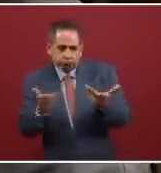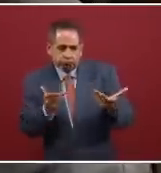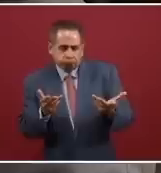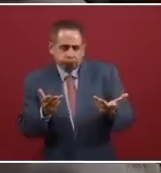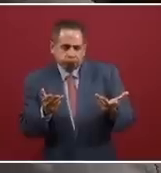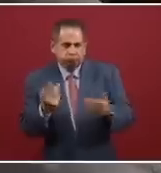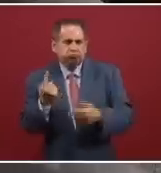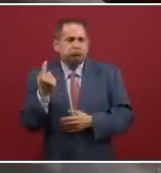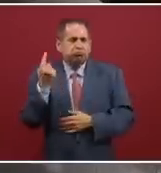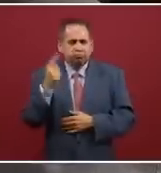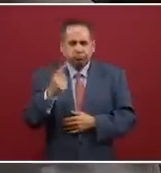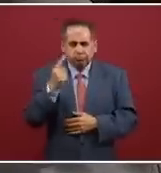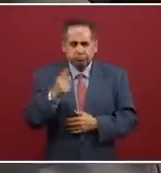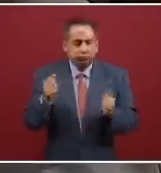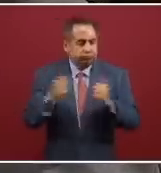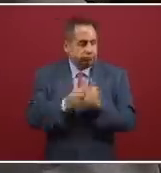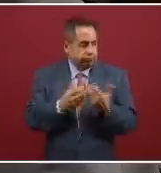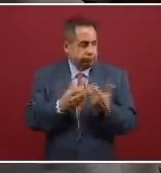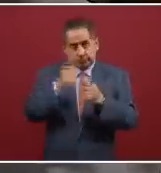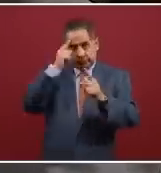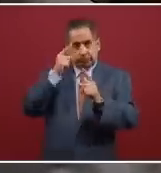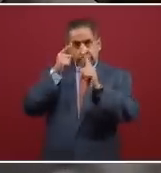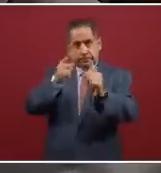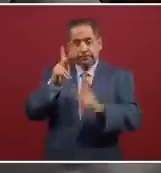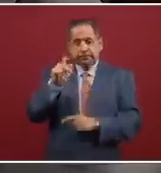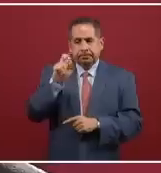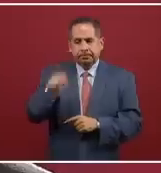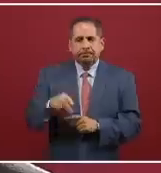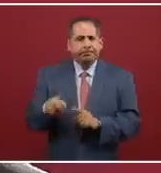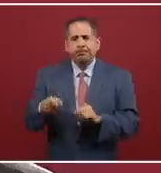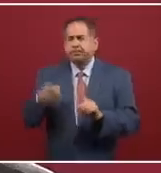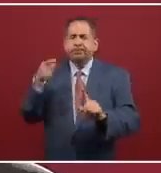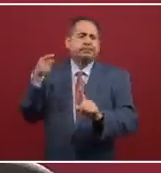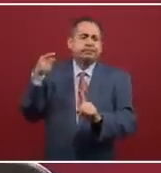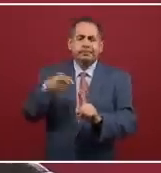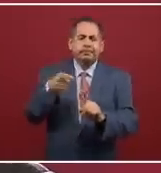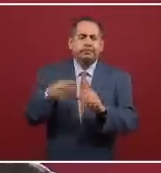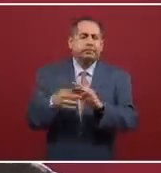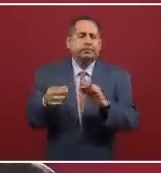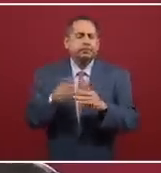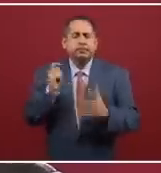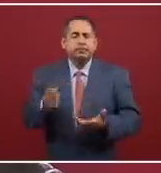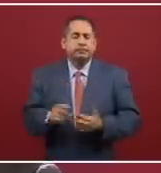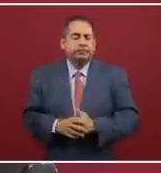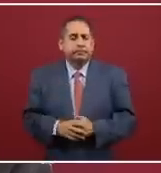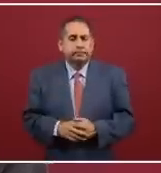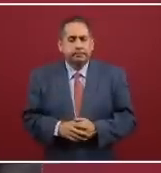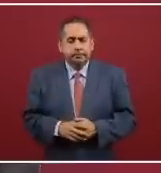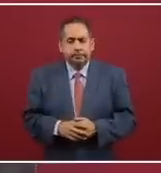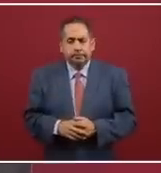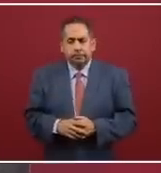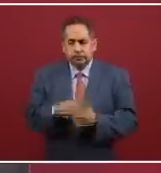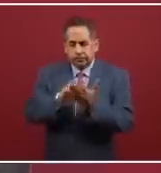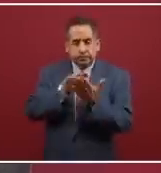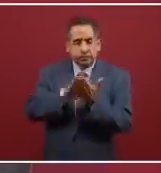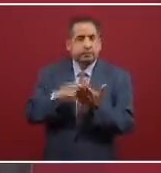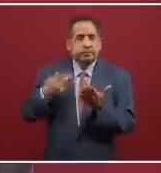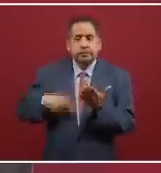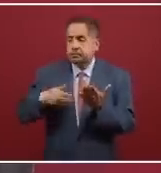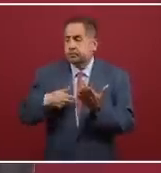participar en los objetivos de este plan el punto principal es registrar a las